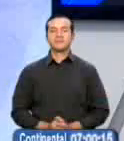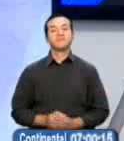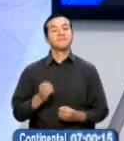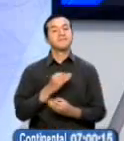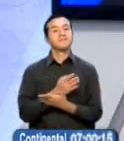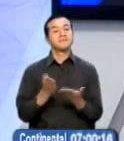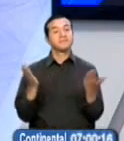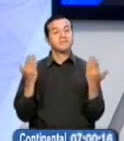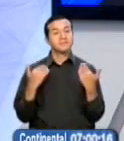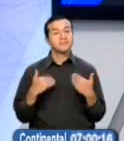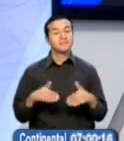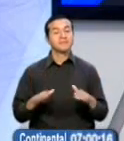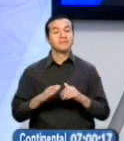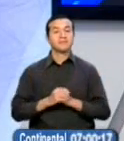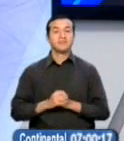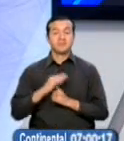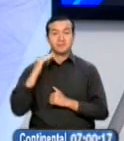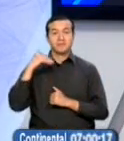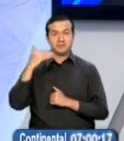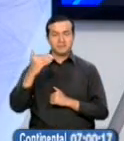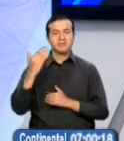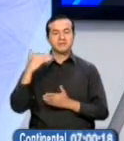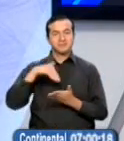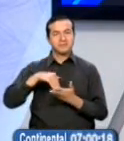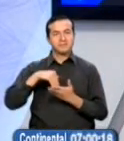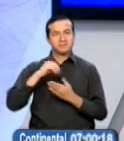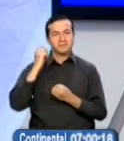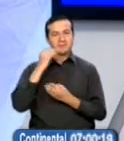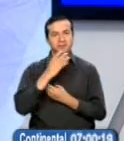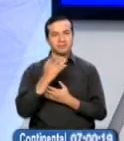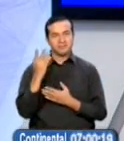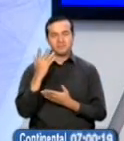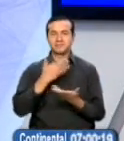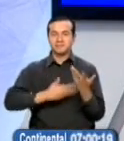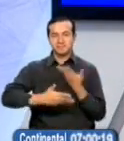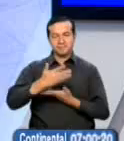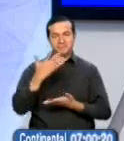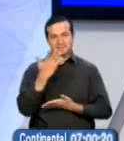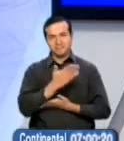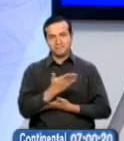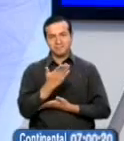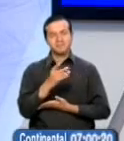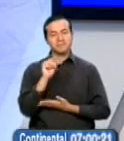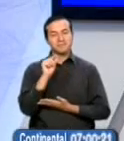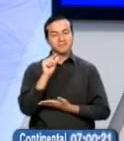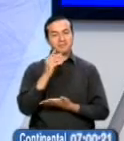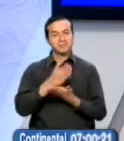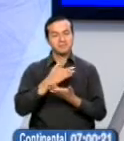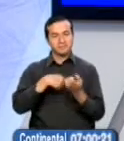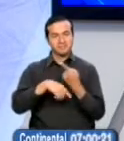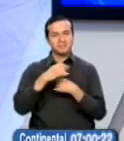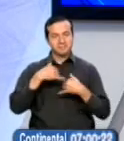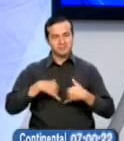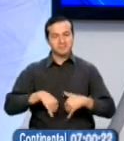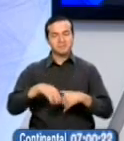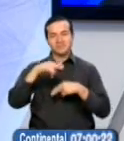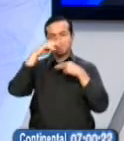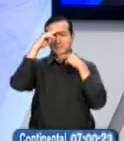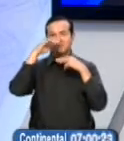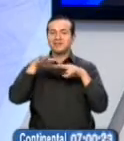información deportiva, amigos. Más adelante volvemos con otras novedades para compartirlas con ustedes. Una breve pausa y volvemos con más en Noticias